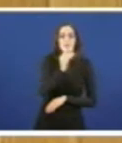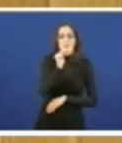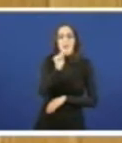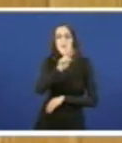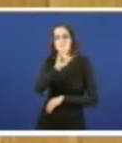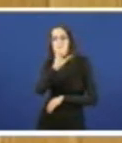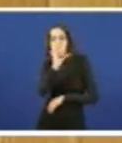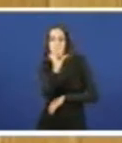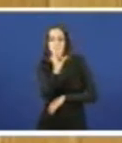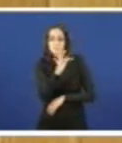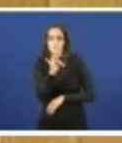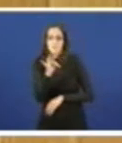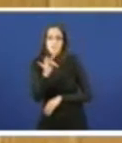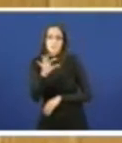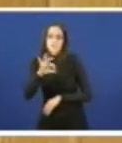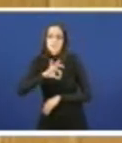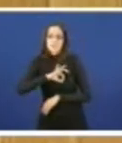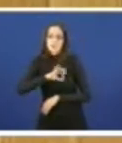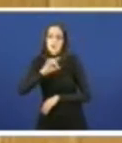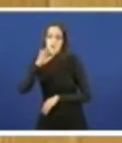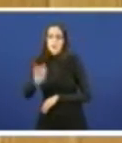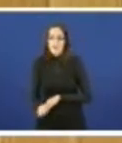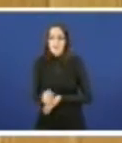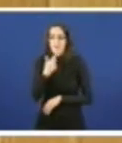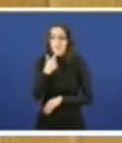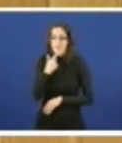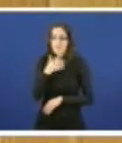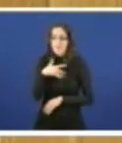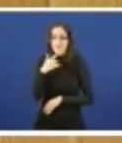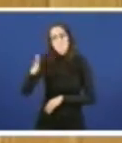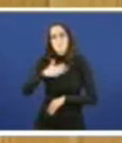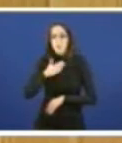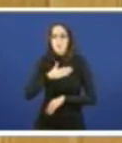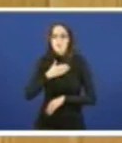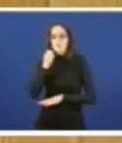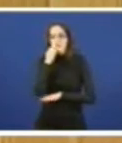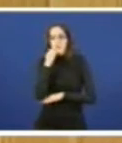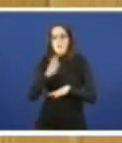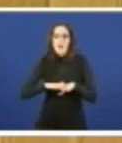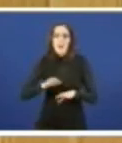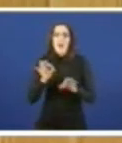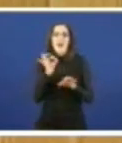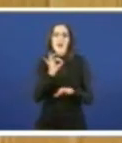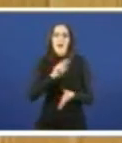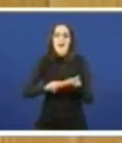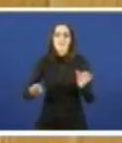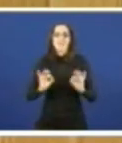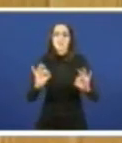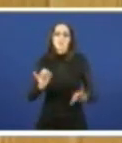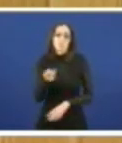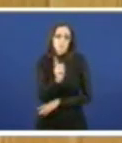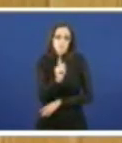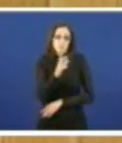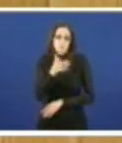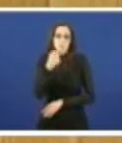señor Rodríguez o intento de patrimonializar a figura de Rosalía para Galicia exclusivamente, cando ela entendía